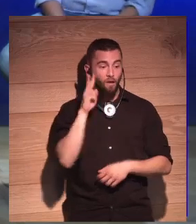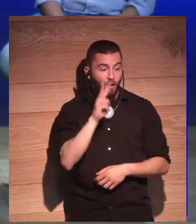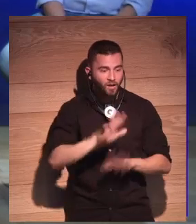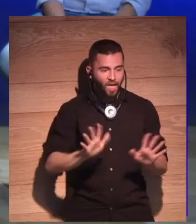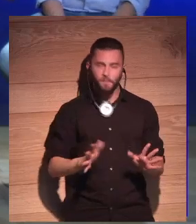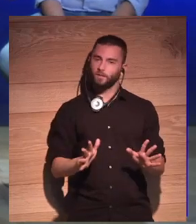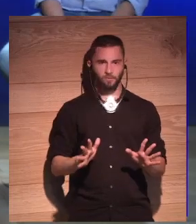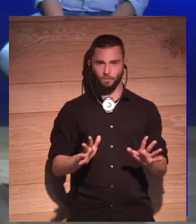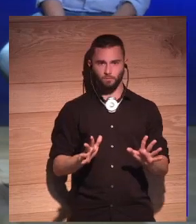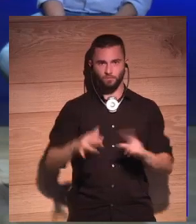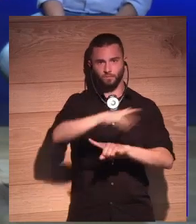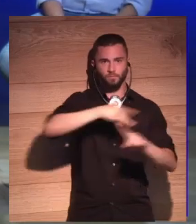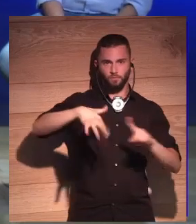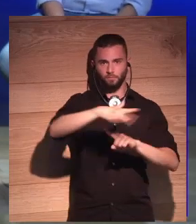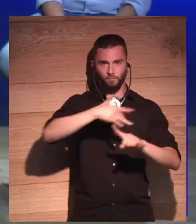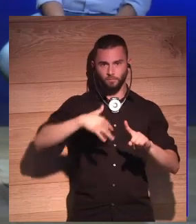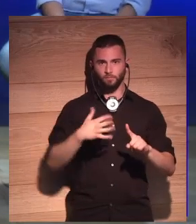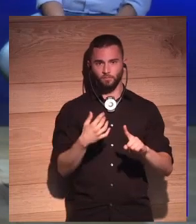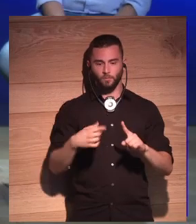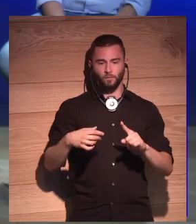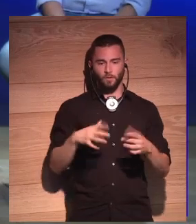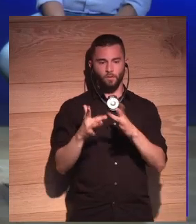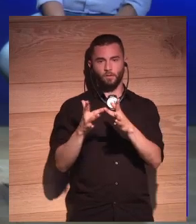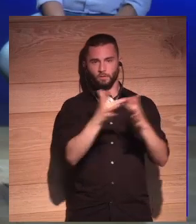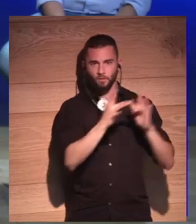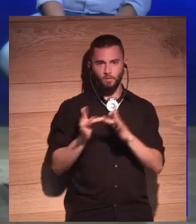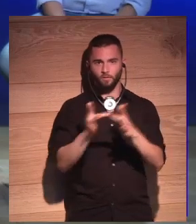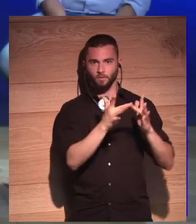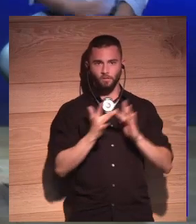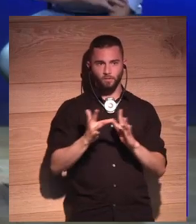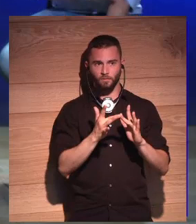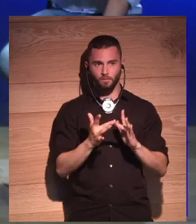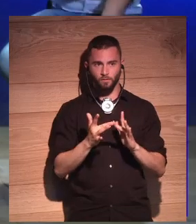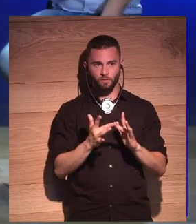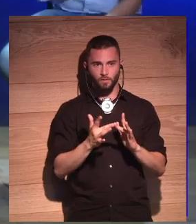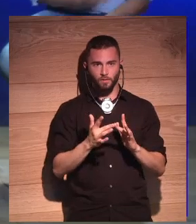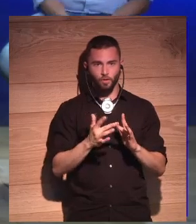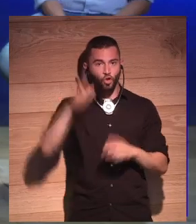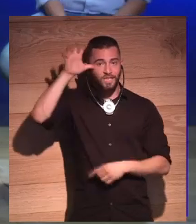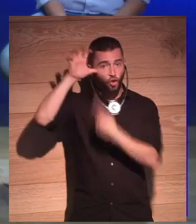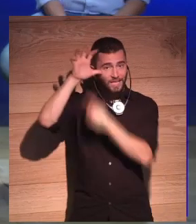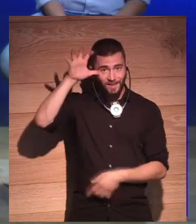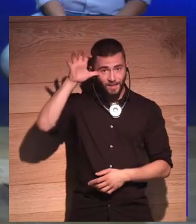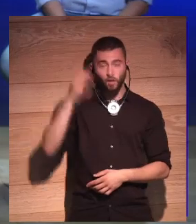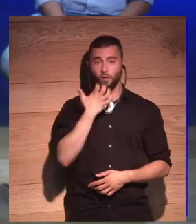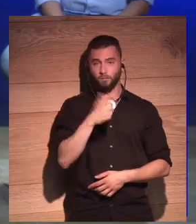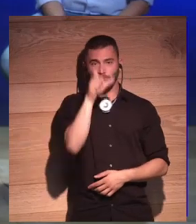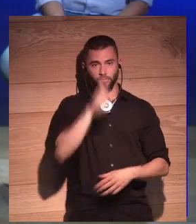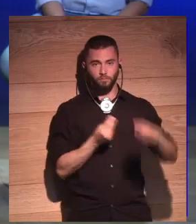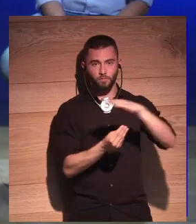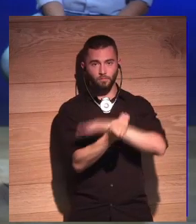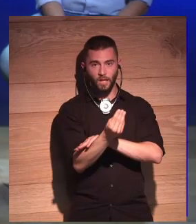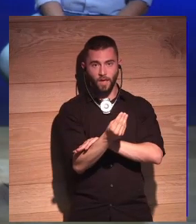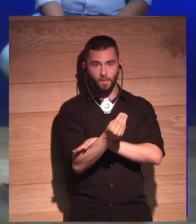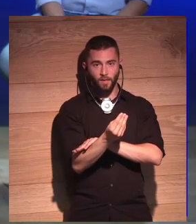Esto es inmersivo, estamos en un entorno donde hablamos, interactuamos. Los 5 sentidos es cuando el ser humano nace.